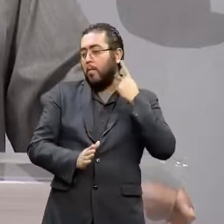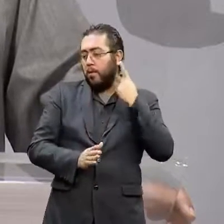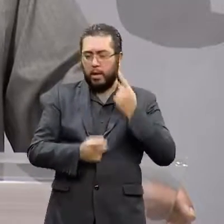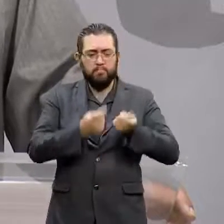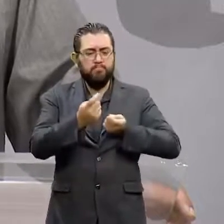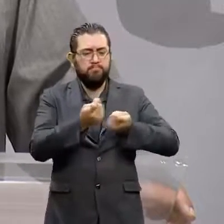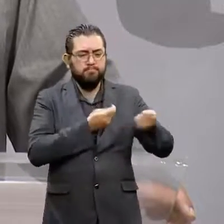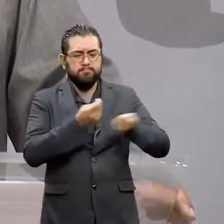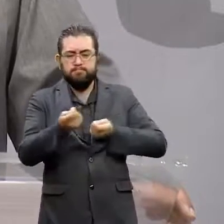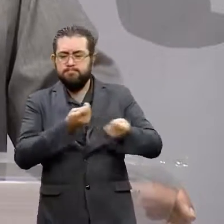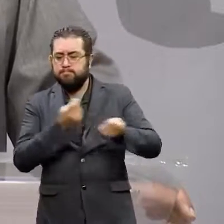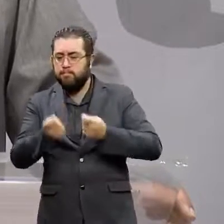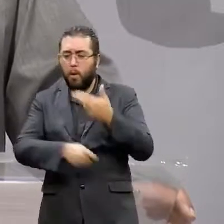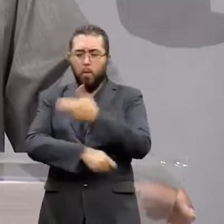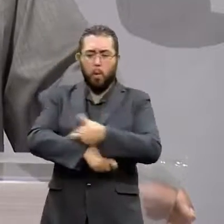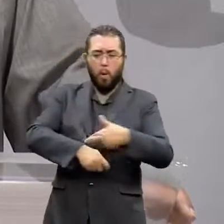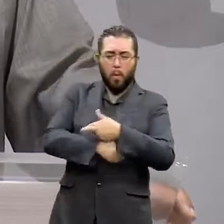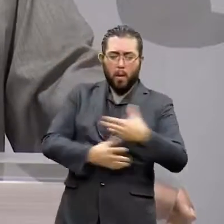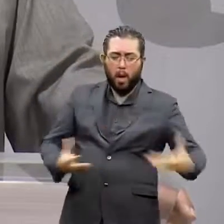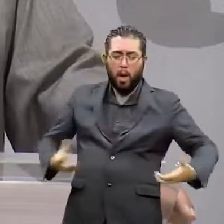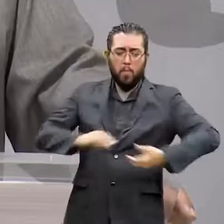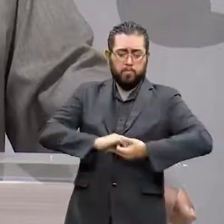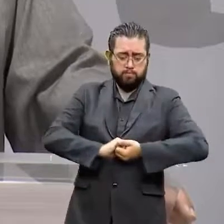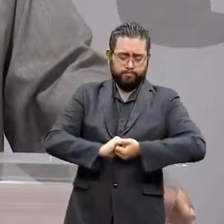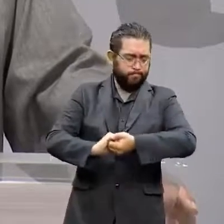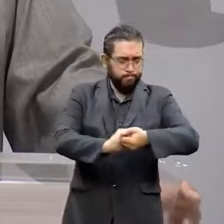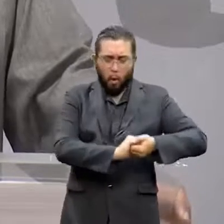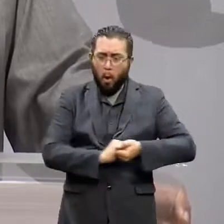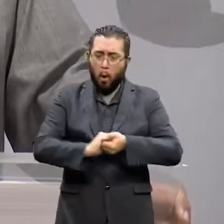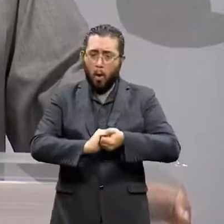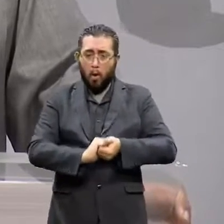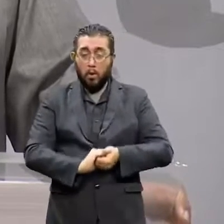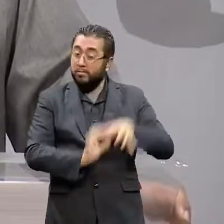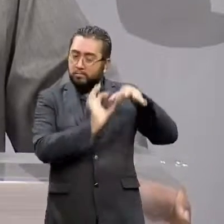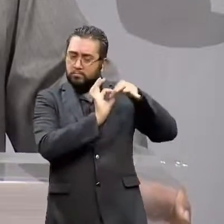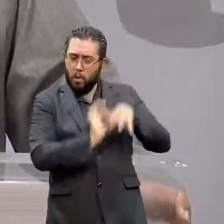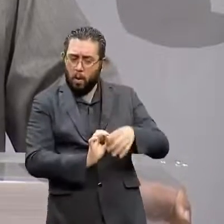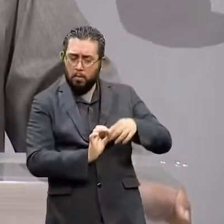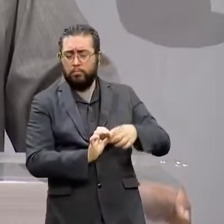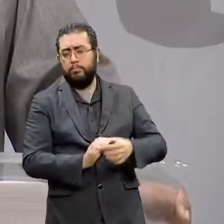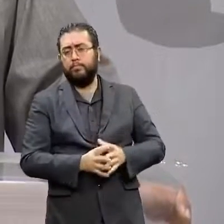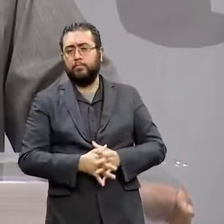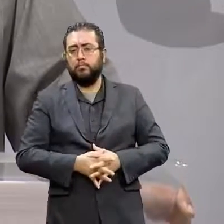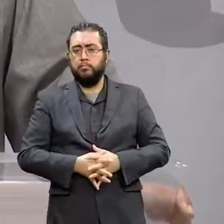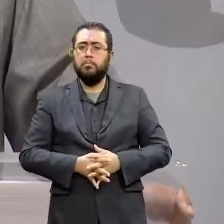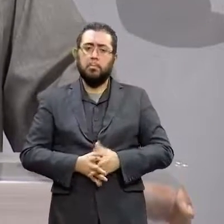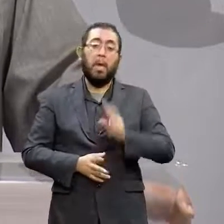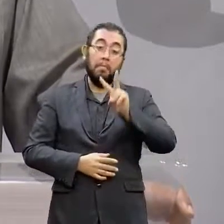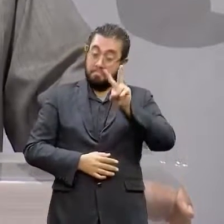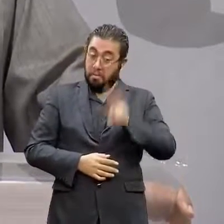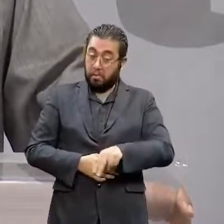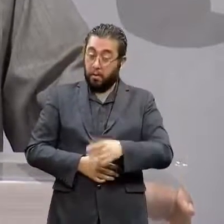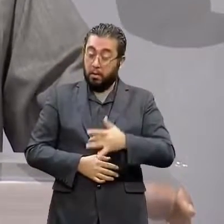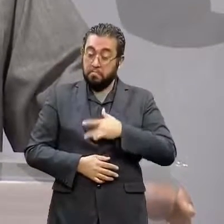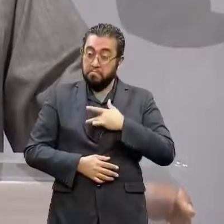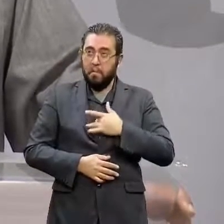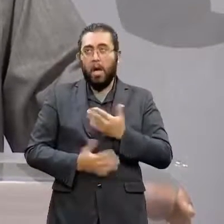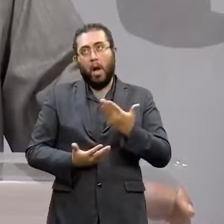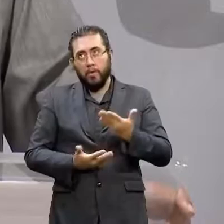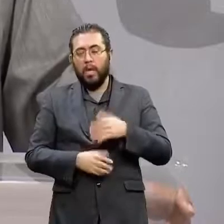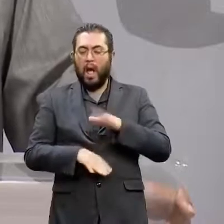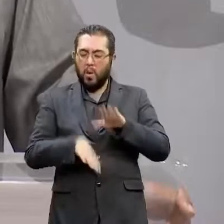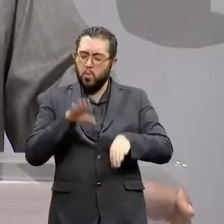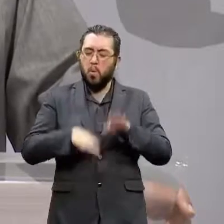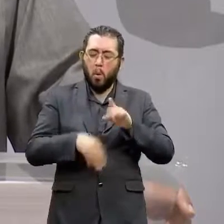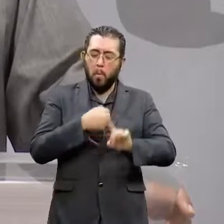el trabajo conjunto entre los distintos órdenes de gobierno creo que una de las principales limitaciones y problemas que